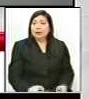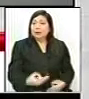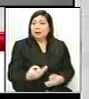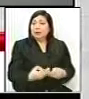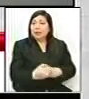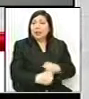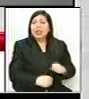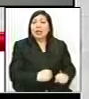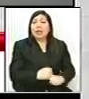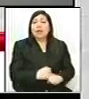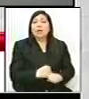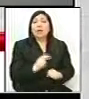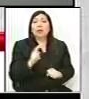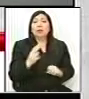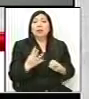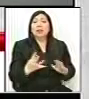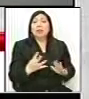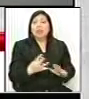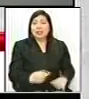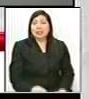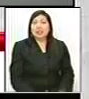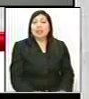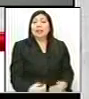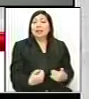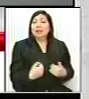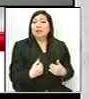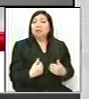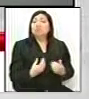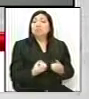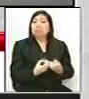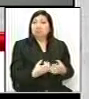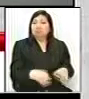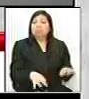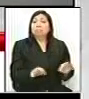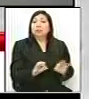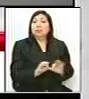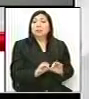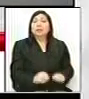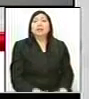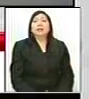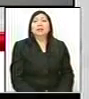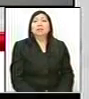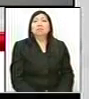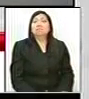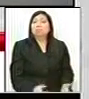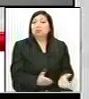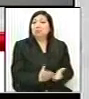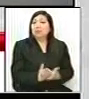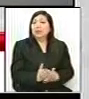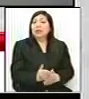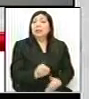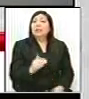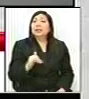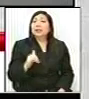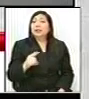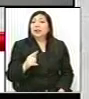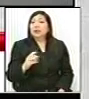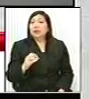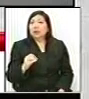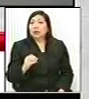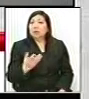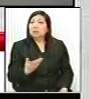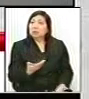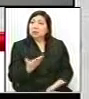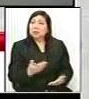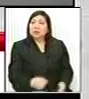del 2019. Tenemos el proyecto importante de la presa Angascocha, afianzamiento de Valle Yauca, que es una